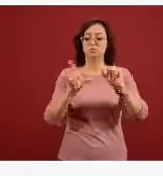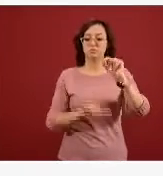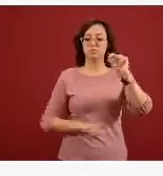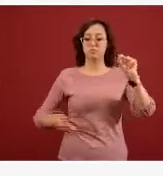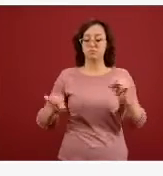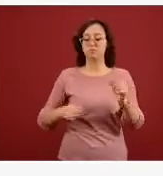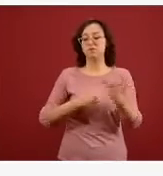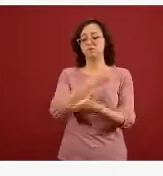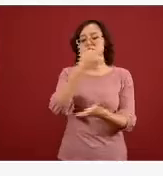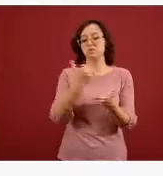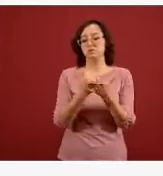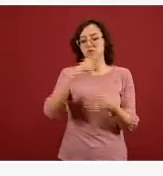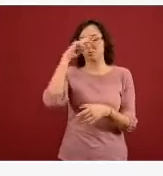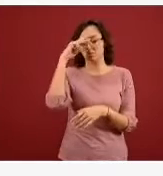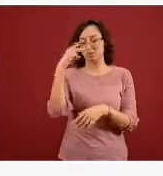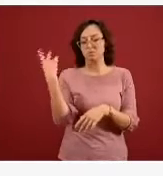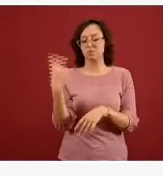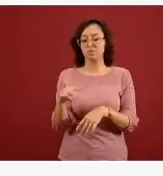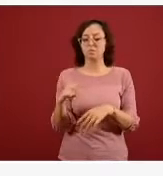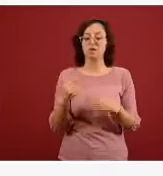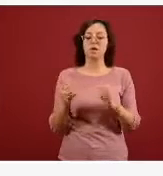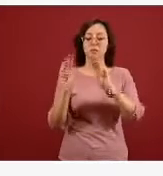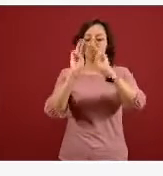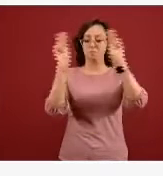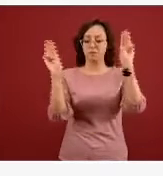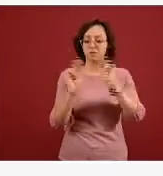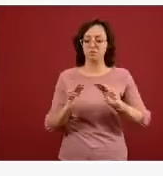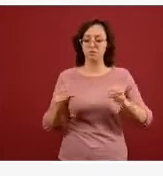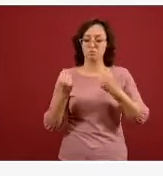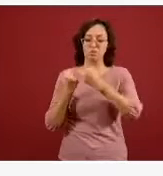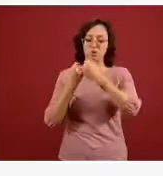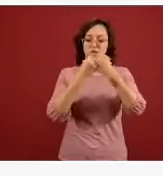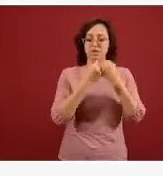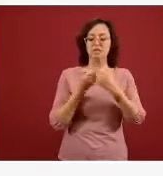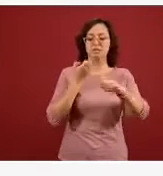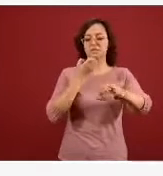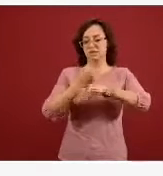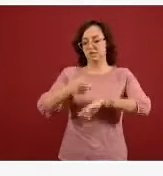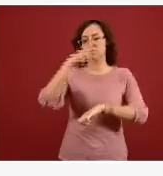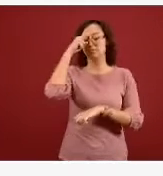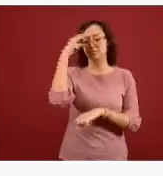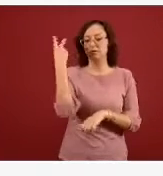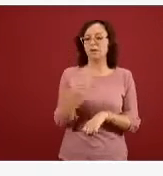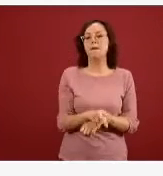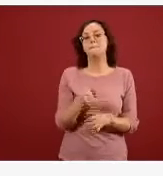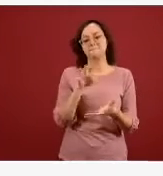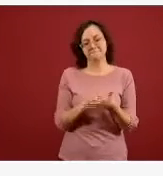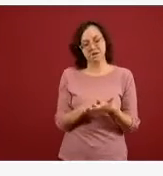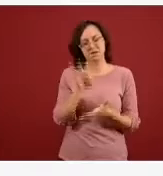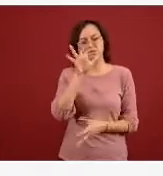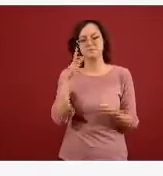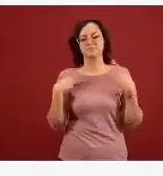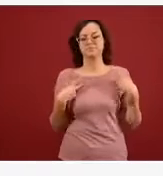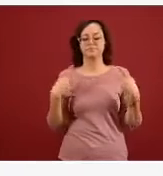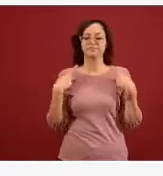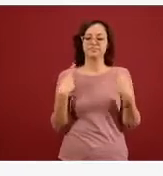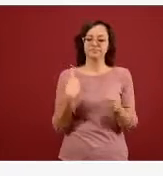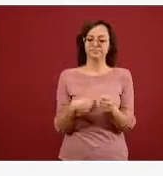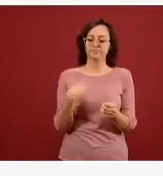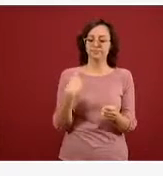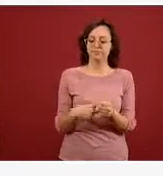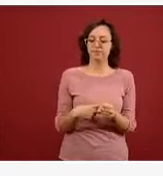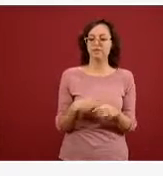es la Ciudad de México, y la zona conurbada en el Estado de México, es donde tenemos la mayor carga de enfermedad, desde luego con